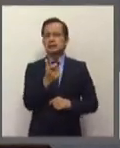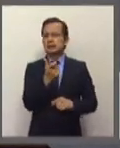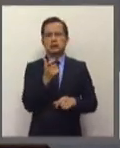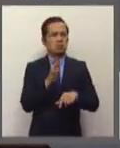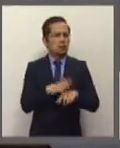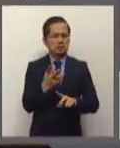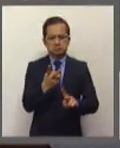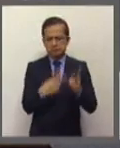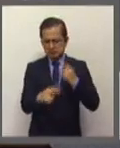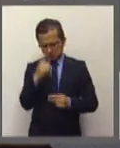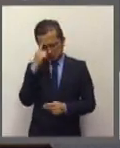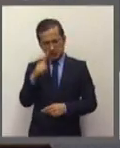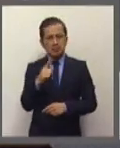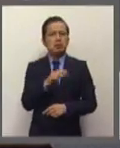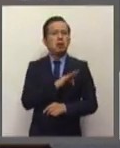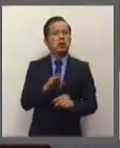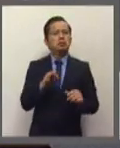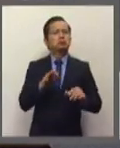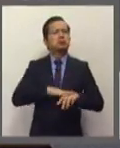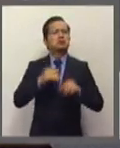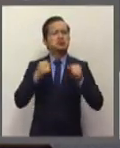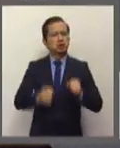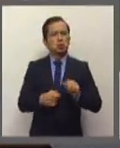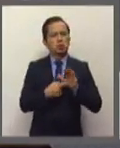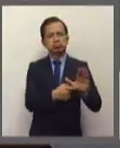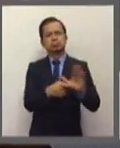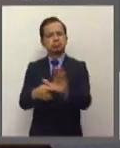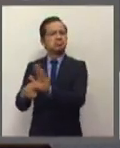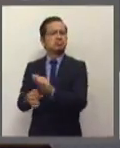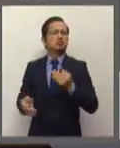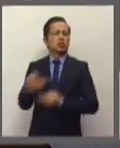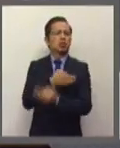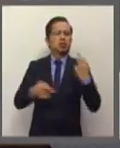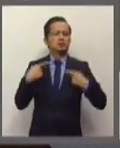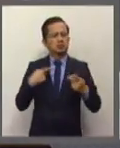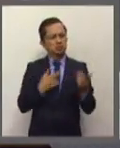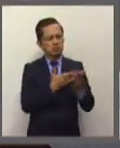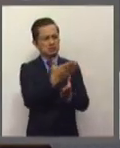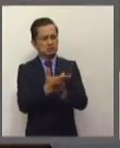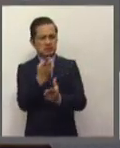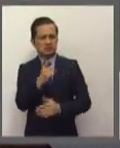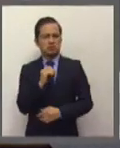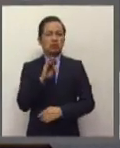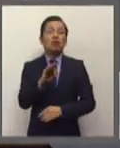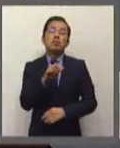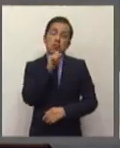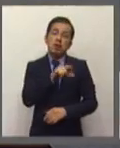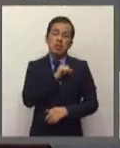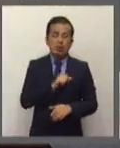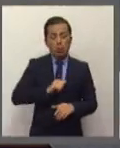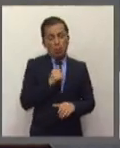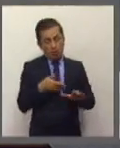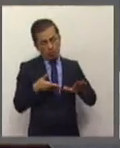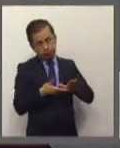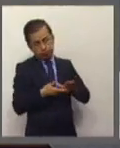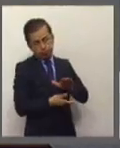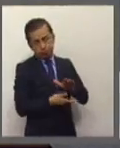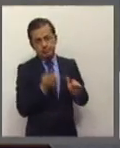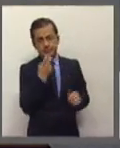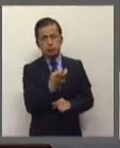que permitan garantizar la accesibilidad de las disposiciones jurídicas a través de compilaciones y la preservación de las ediciones, a